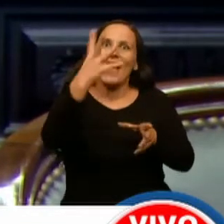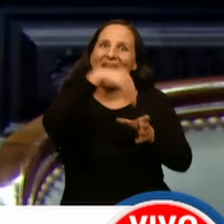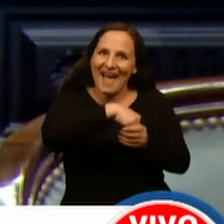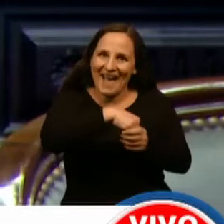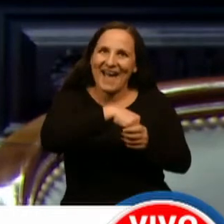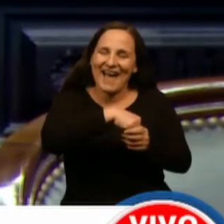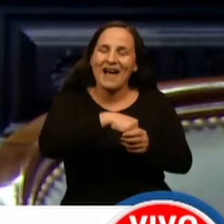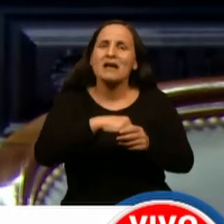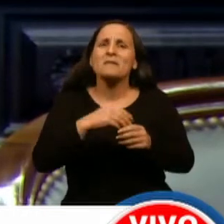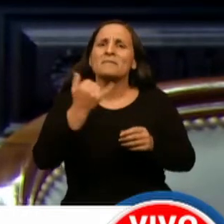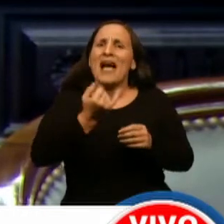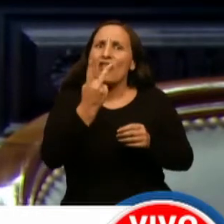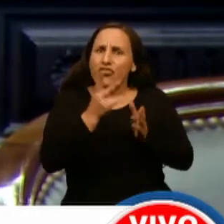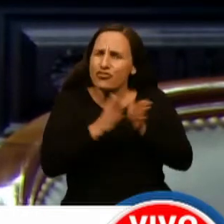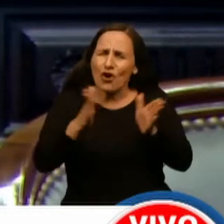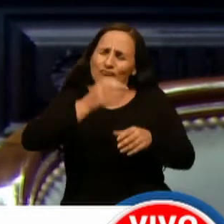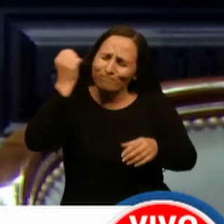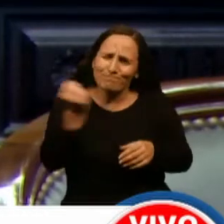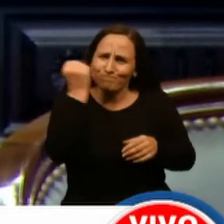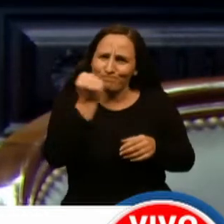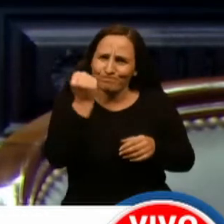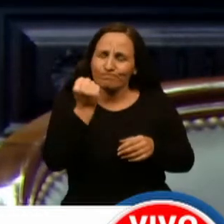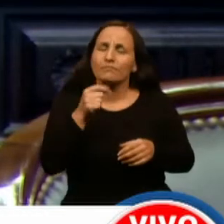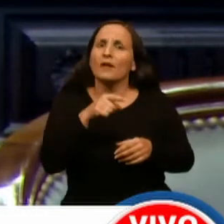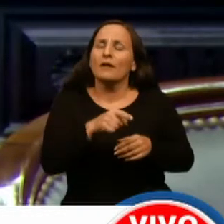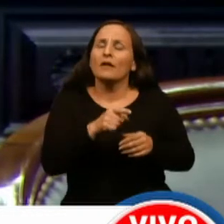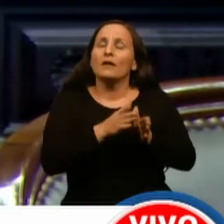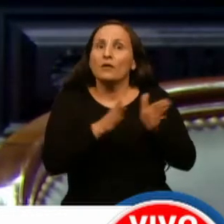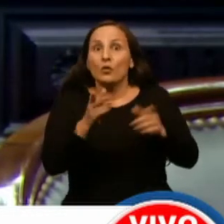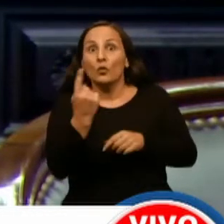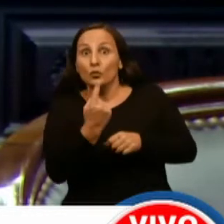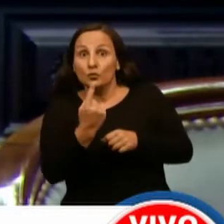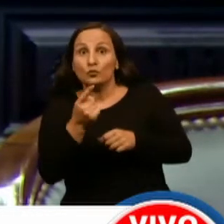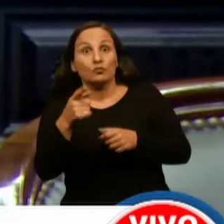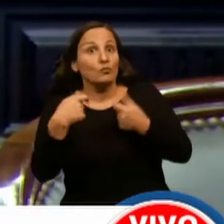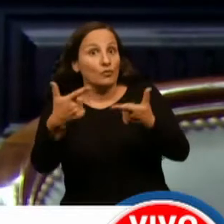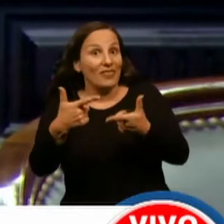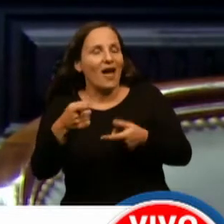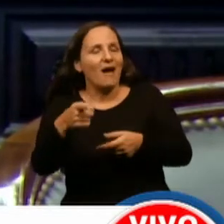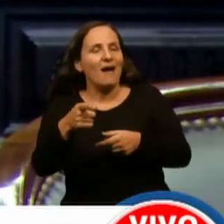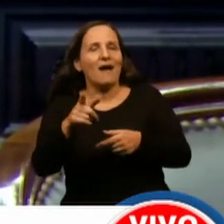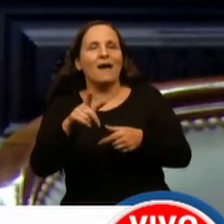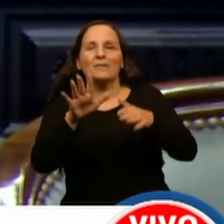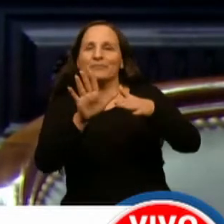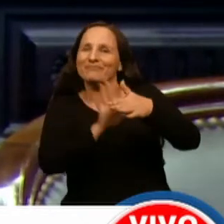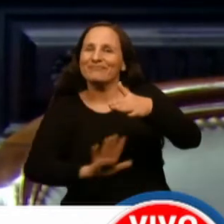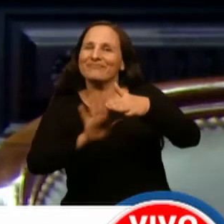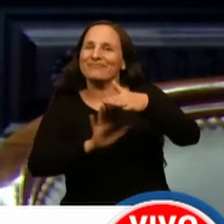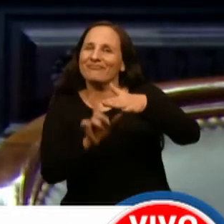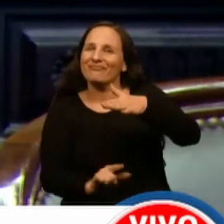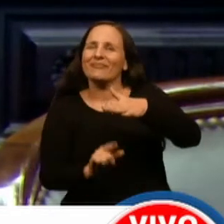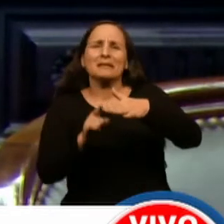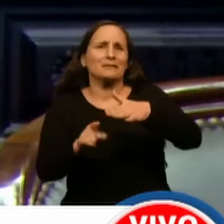tiene dos componentes fundantes. Por un lado, dar este beneficio a una región que tiene un frío